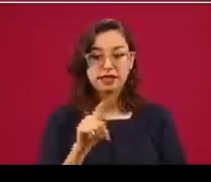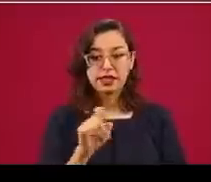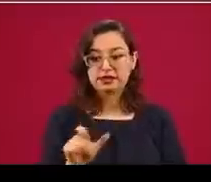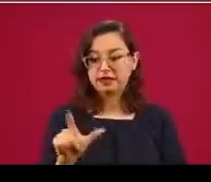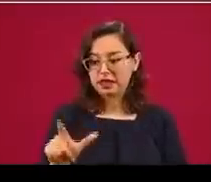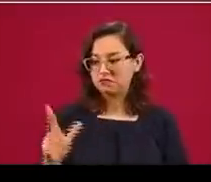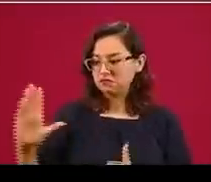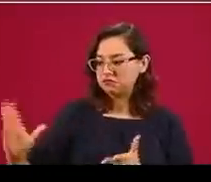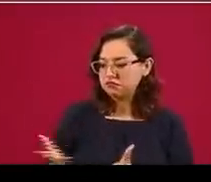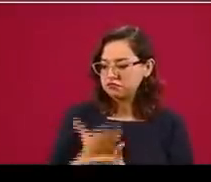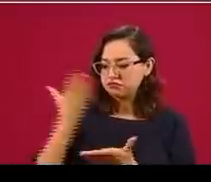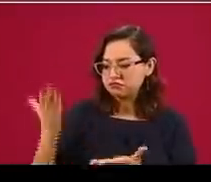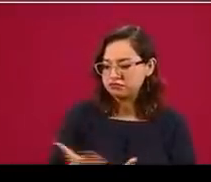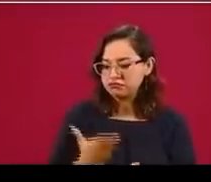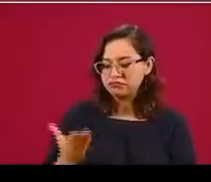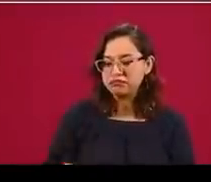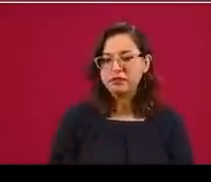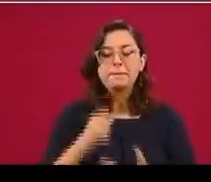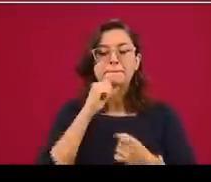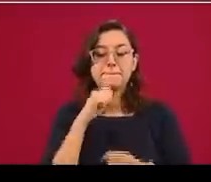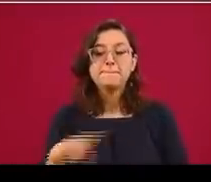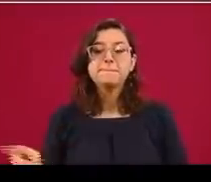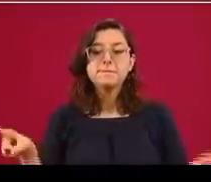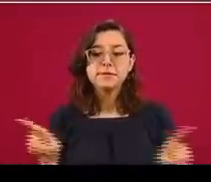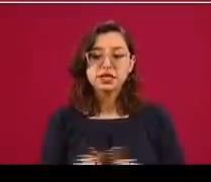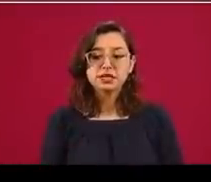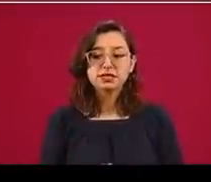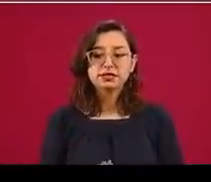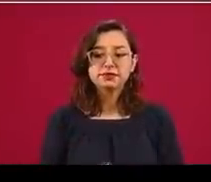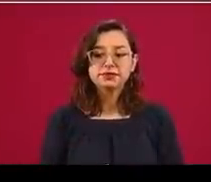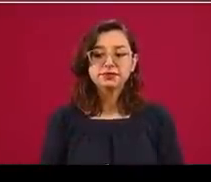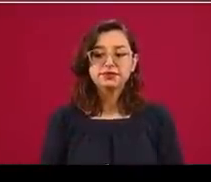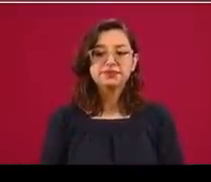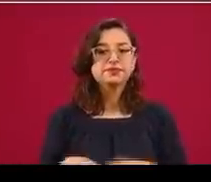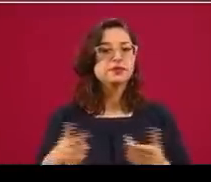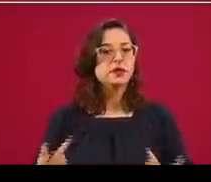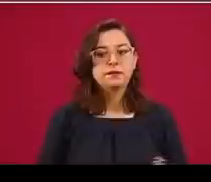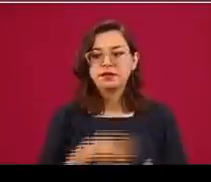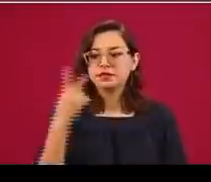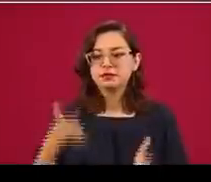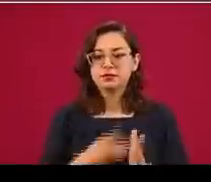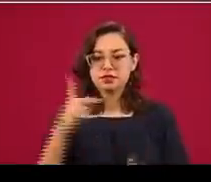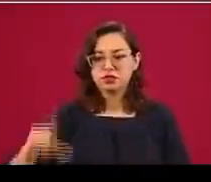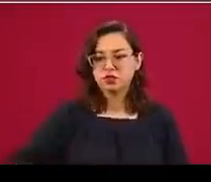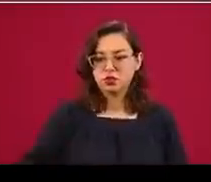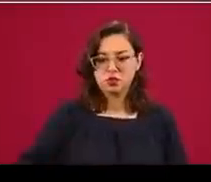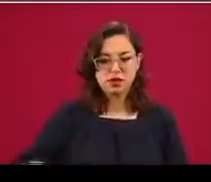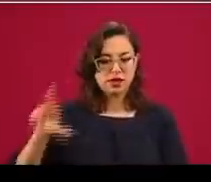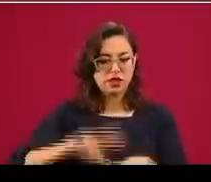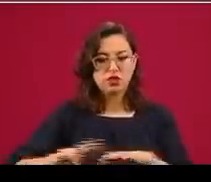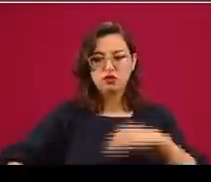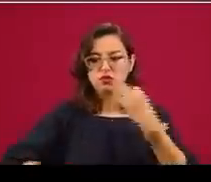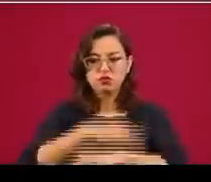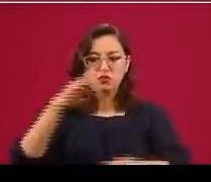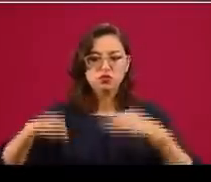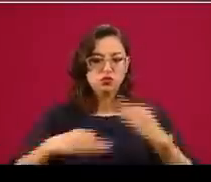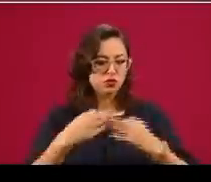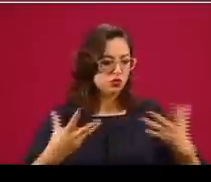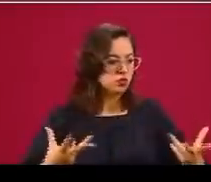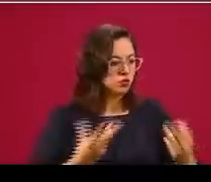También hay conferencias con todos los gobernadores, están de